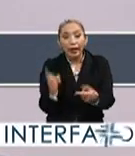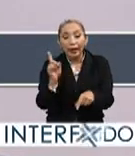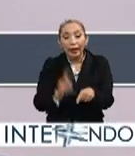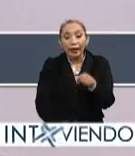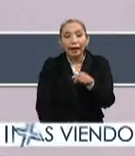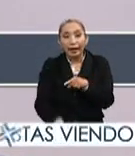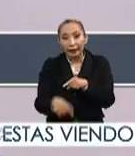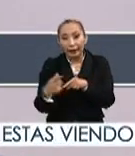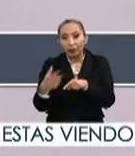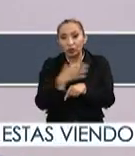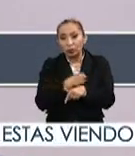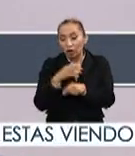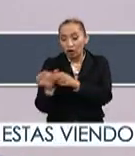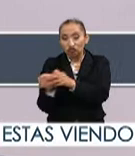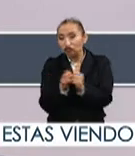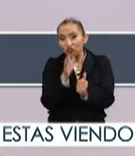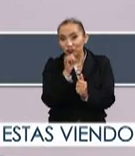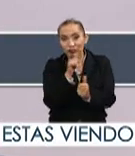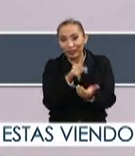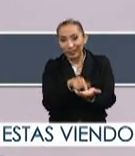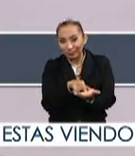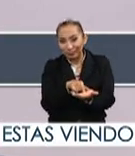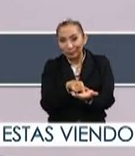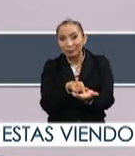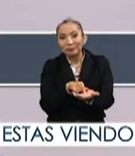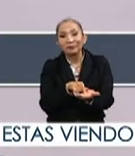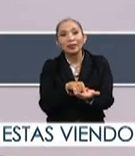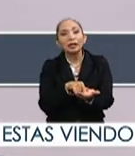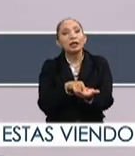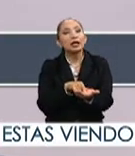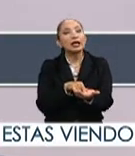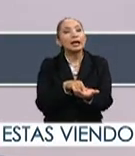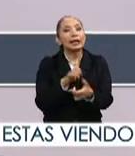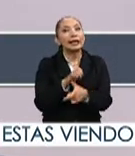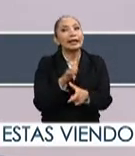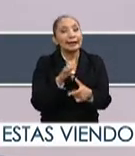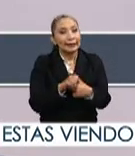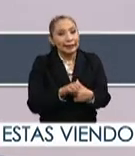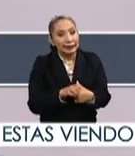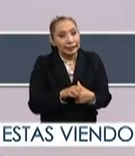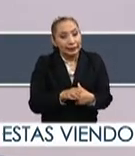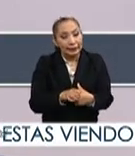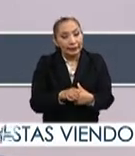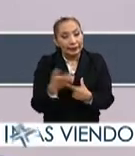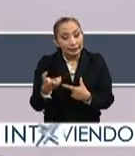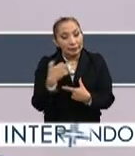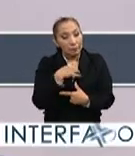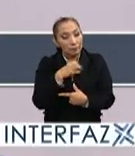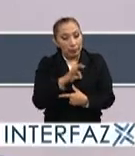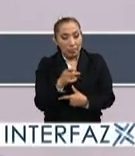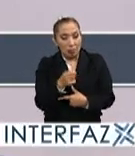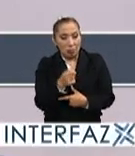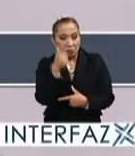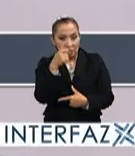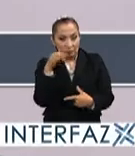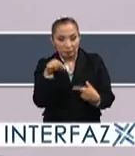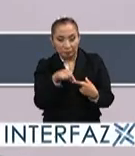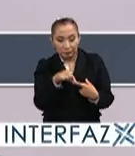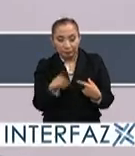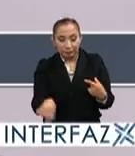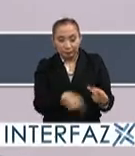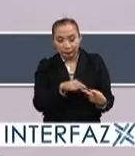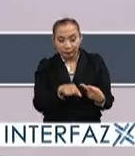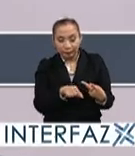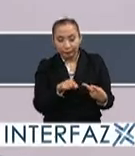separados de sus primogenitores, ¿no? Entonces, esto puede ser un primer punto.